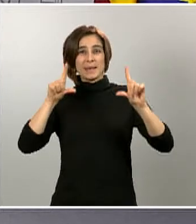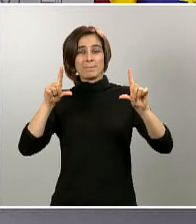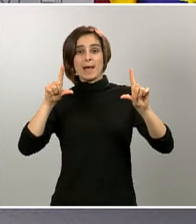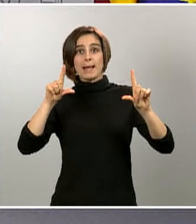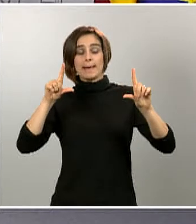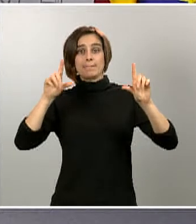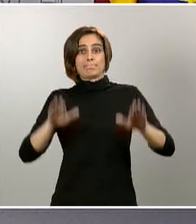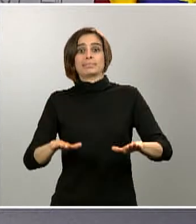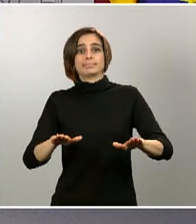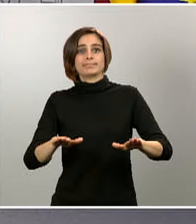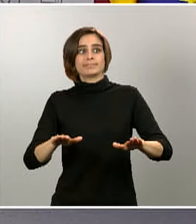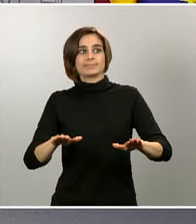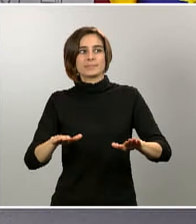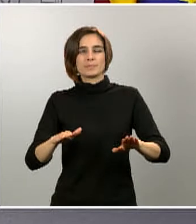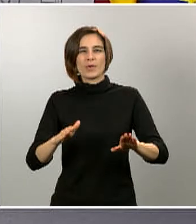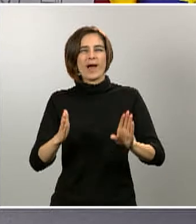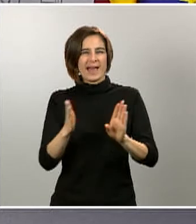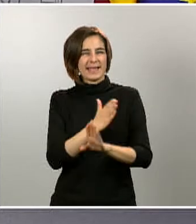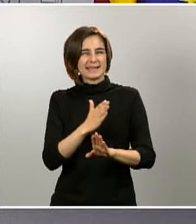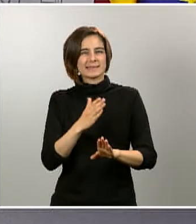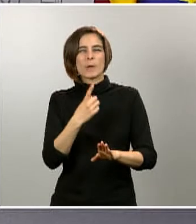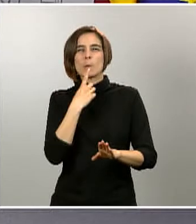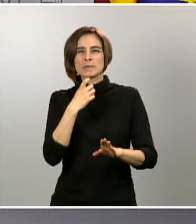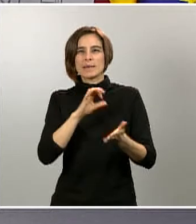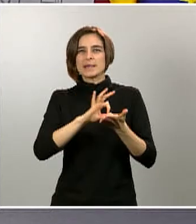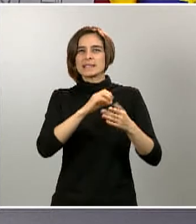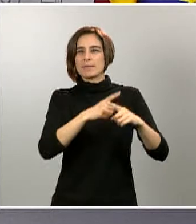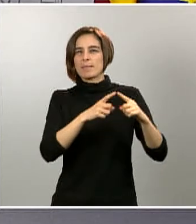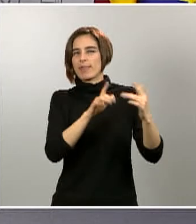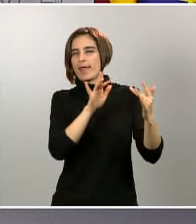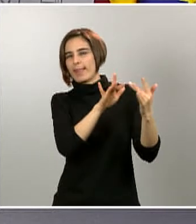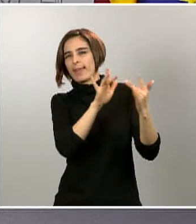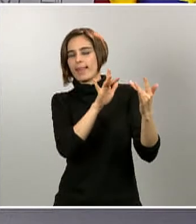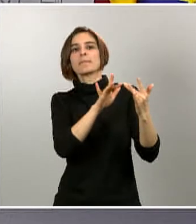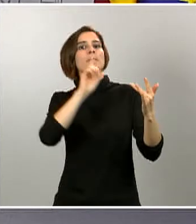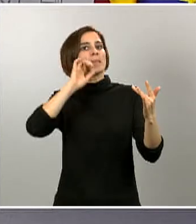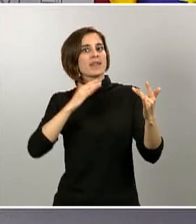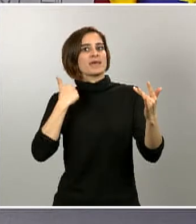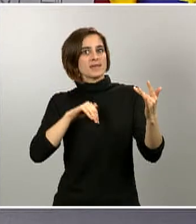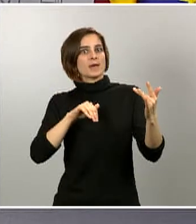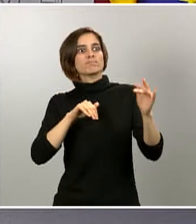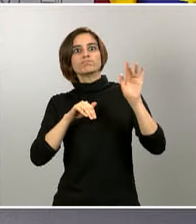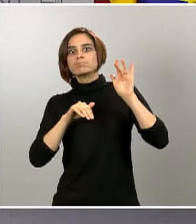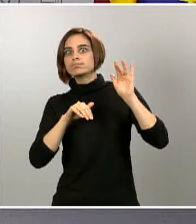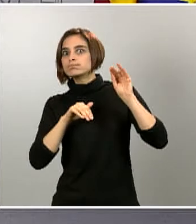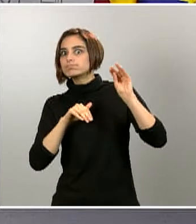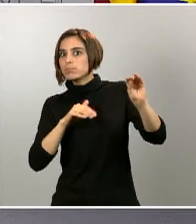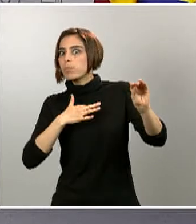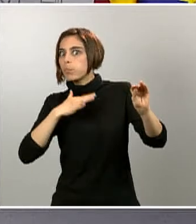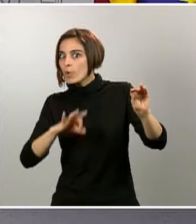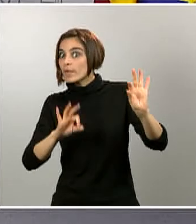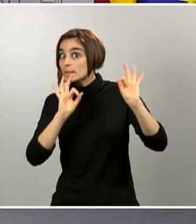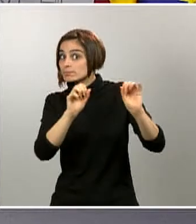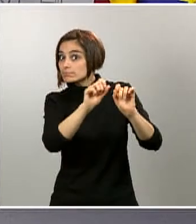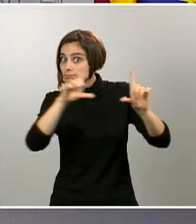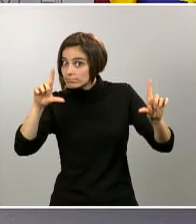alguna pequeña dificultad con Servimedia, pero creo que Servimedia está en disposición de poder intervenir. ¿Es así? Adelante, Servimedia. Sí, hola,